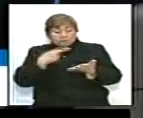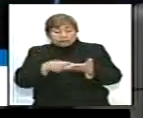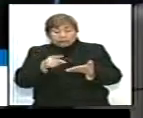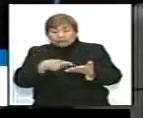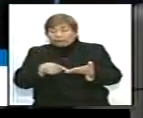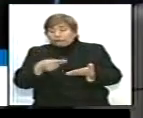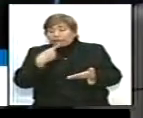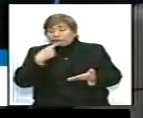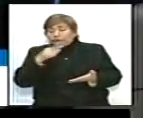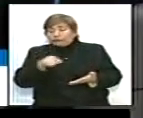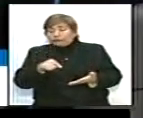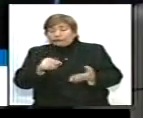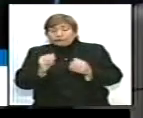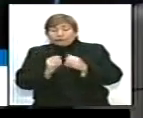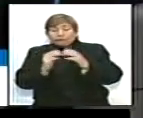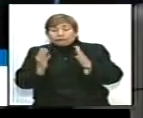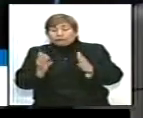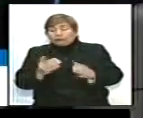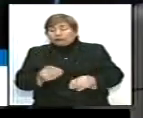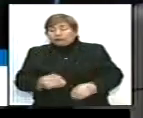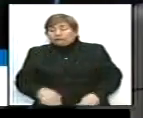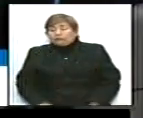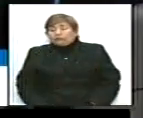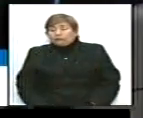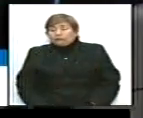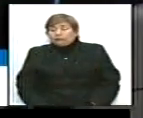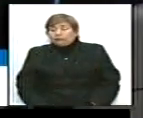en el mismo día, como lo dijo el vocero de mi bancada,